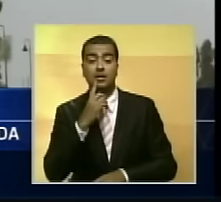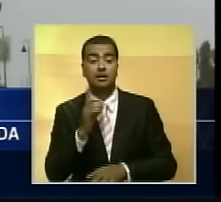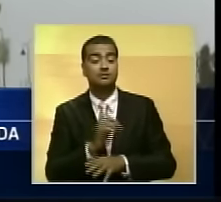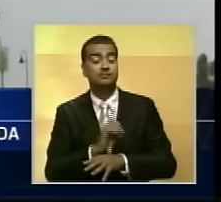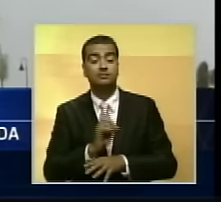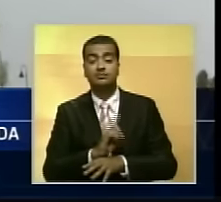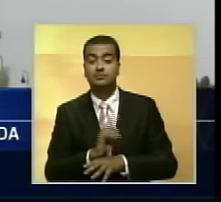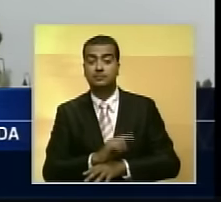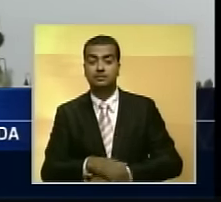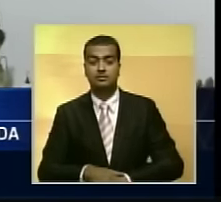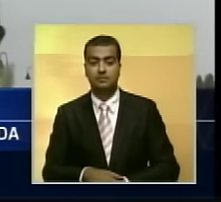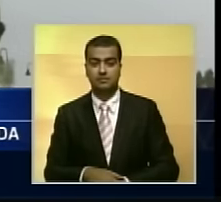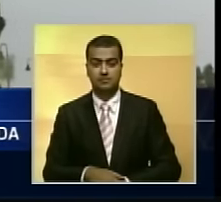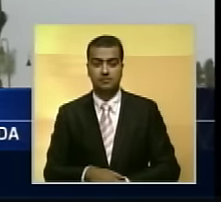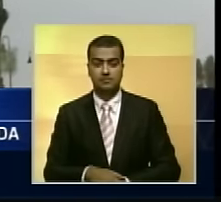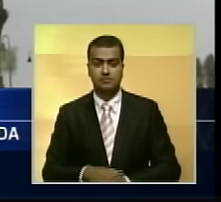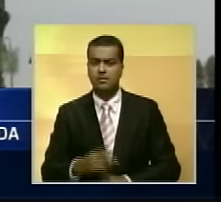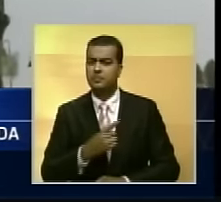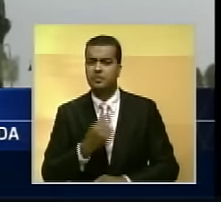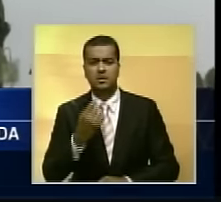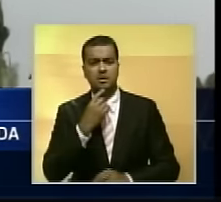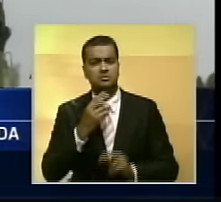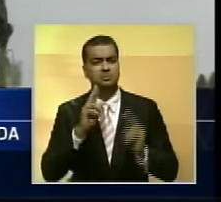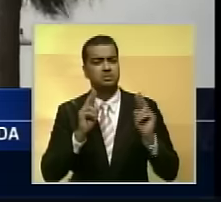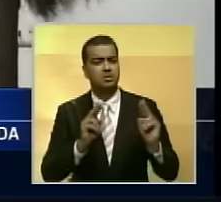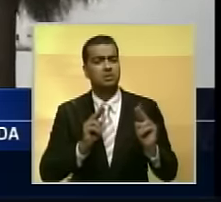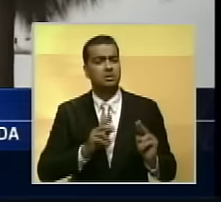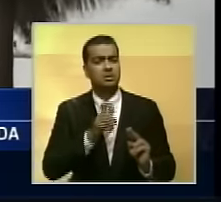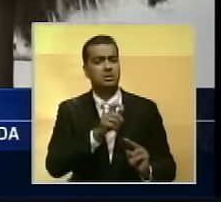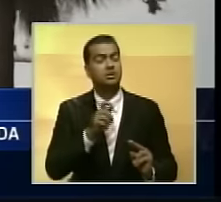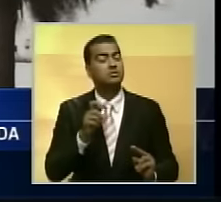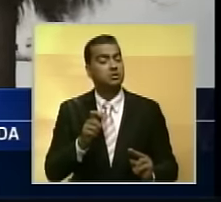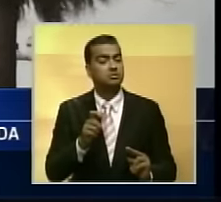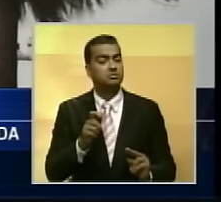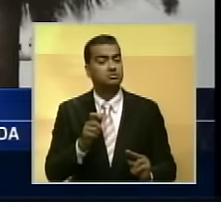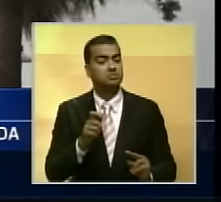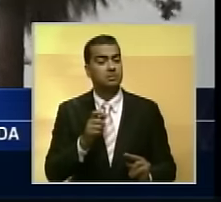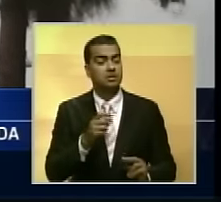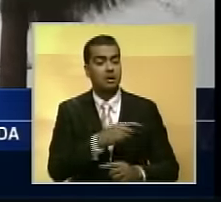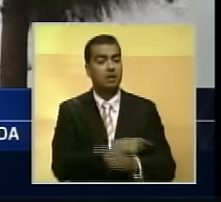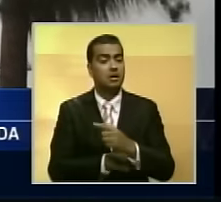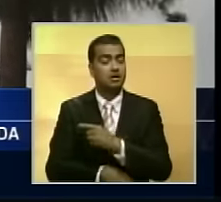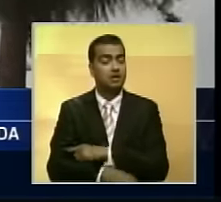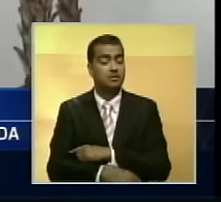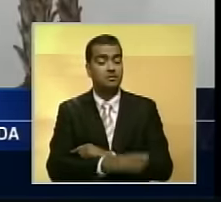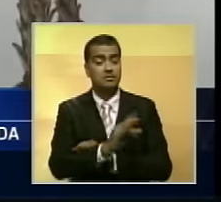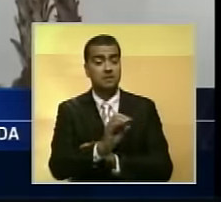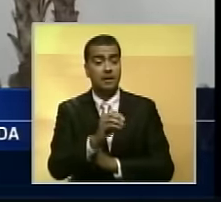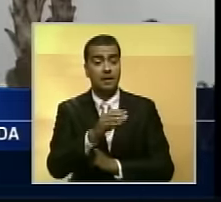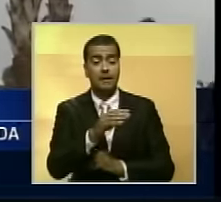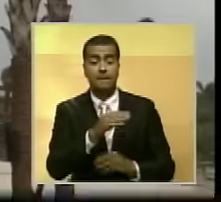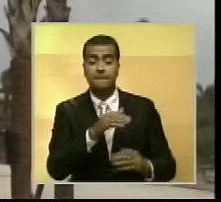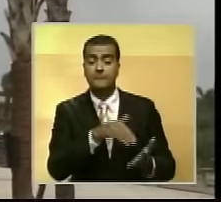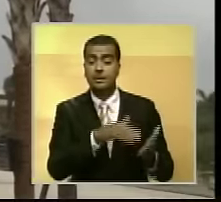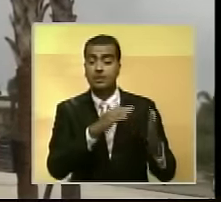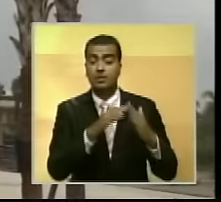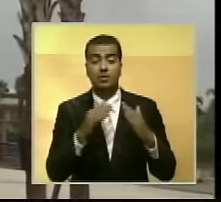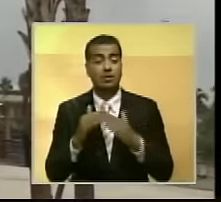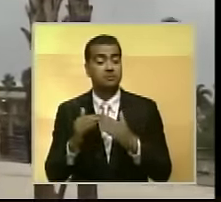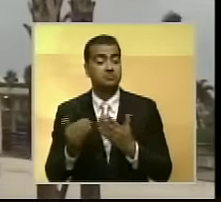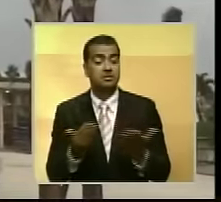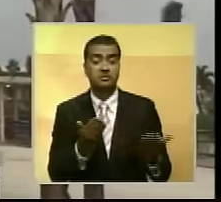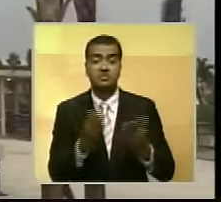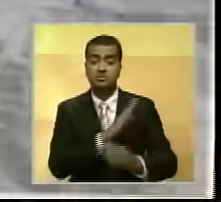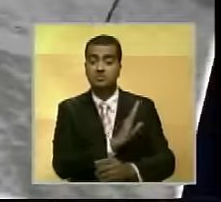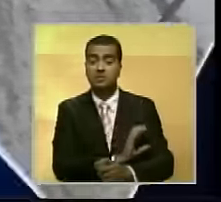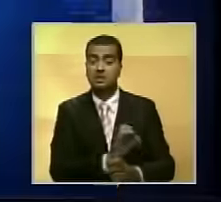kilómetros por hora. En la entidad no se reportaron víctimas y en su capital, Tallahassee, al menos 70.000 hogares se encuentran sin servicio